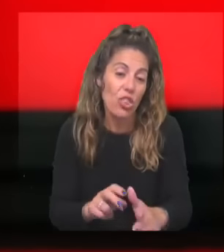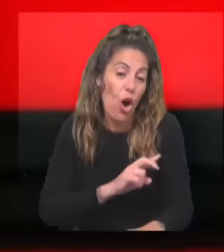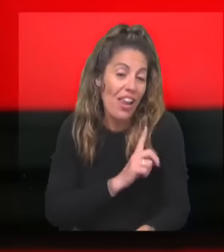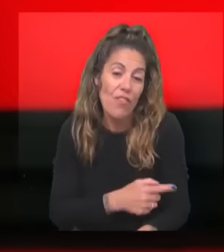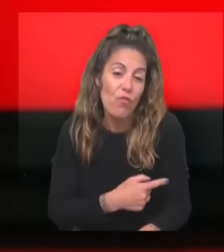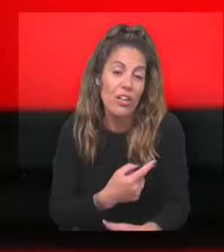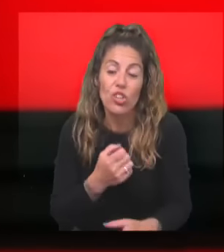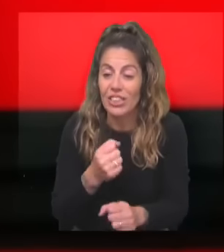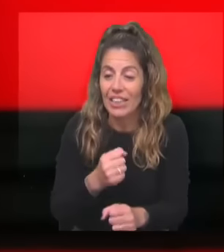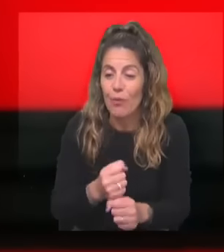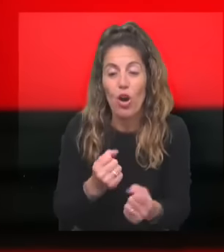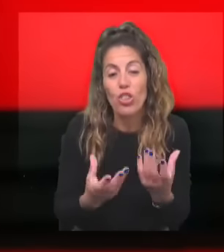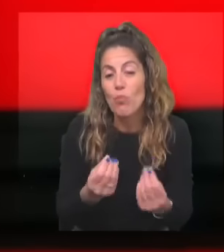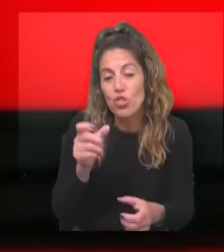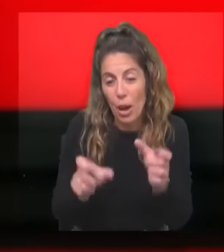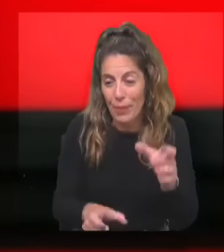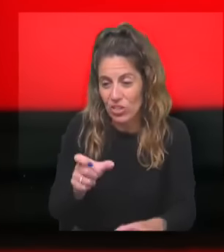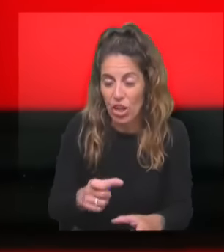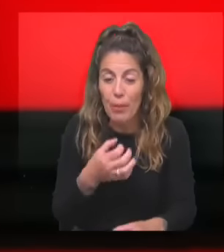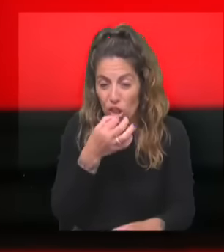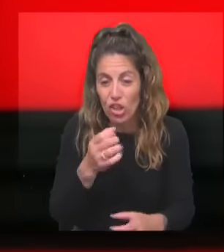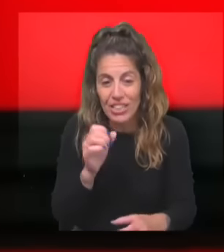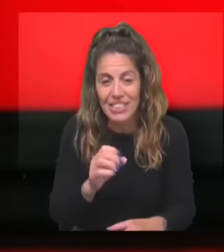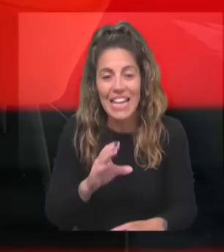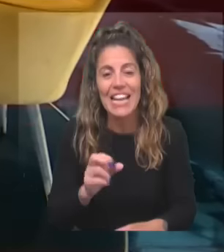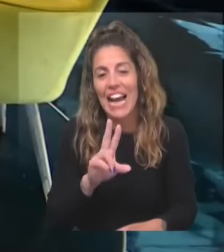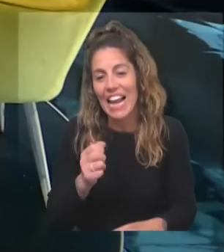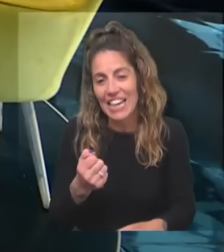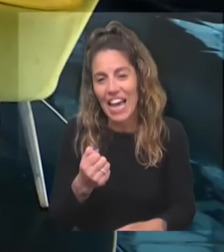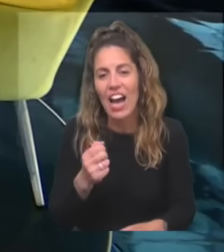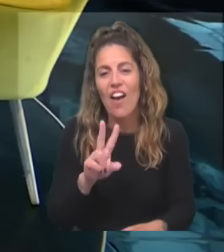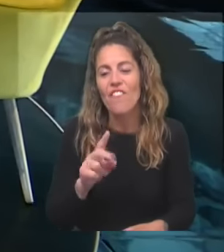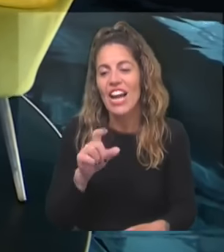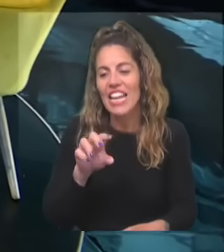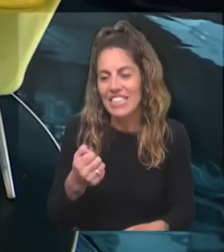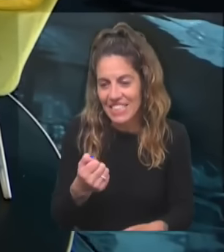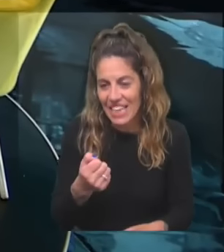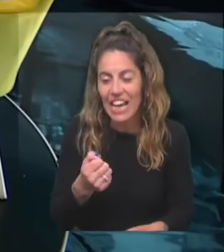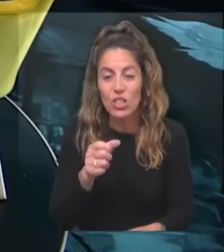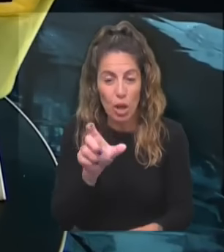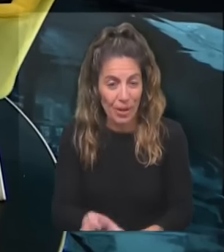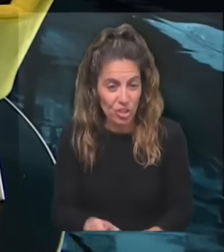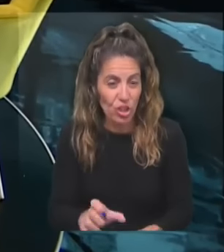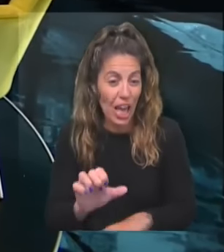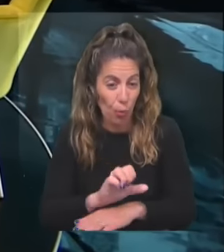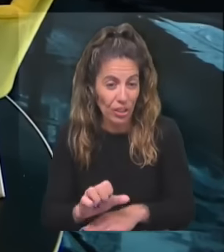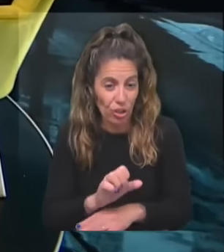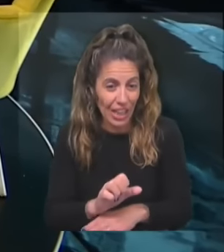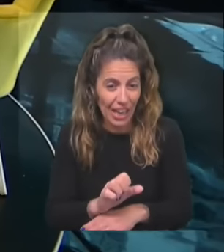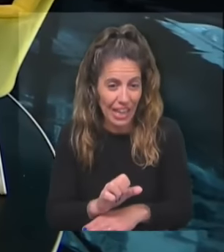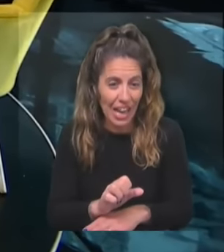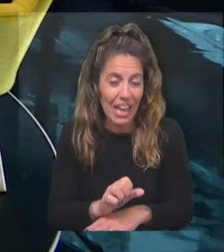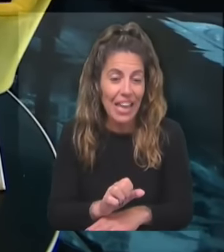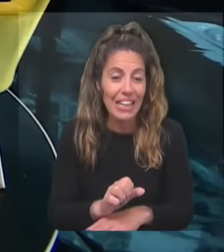quiero destacar a Carla Valencia, ella es una chica ecuatoriana, documentalista, montajista, que estuvo en esta parte